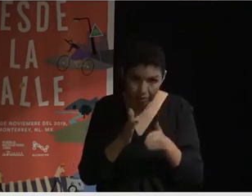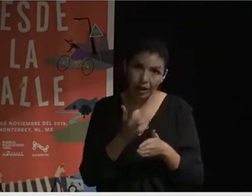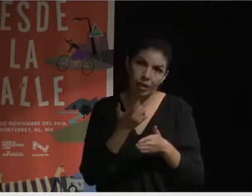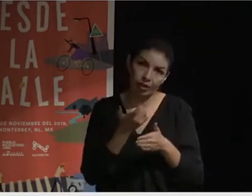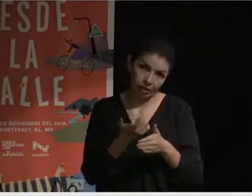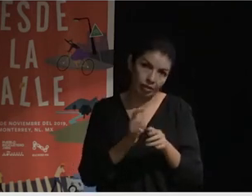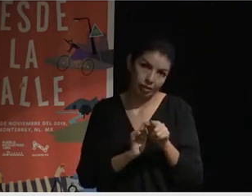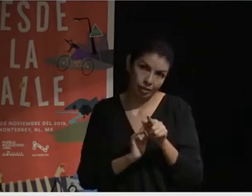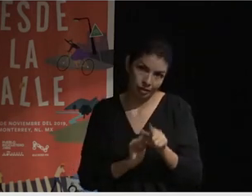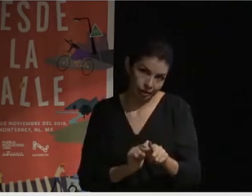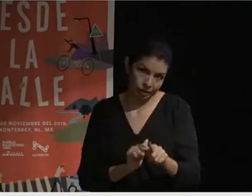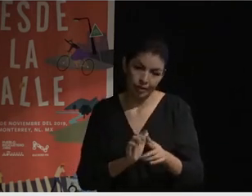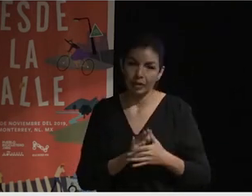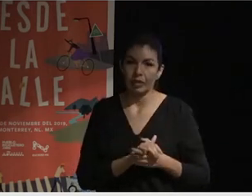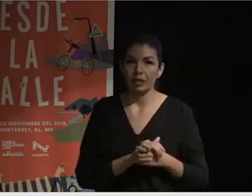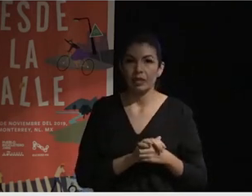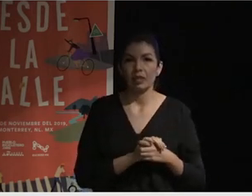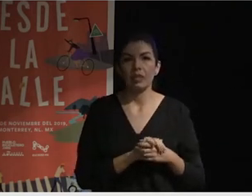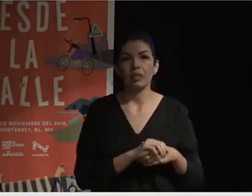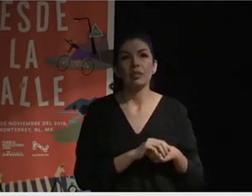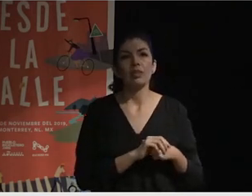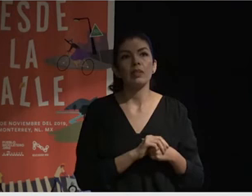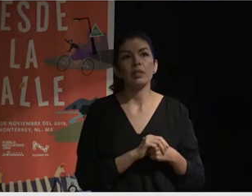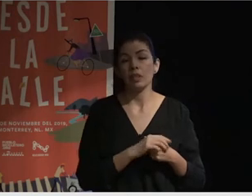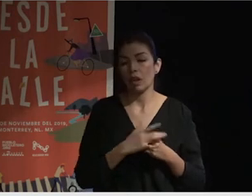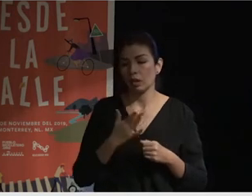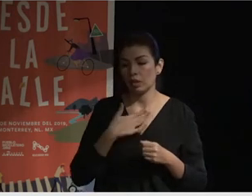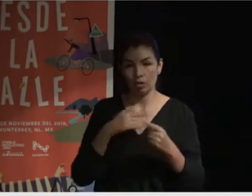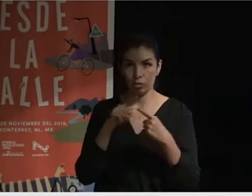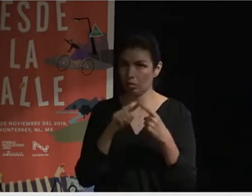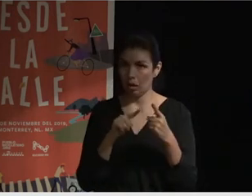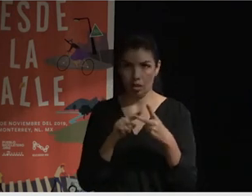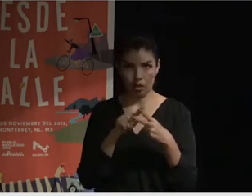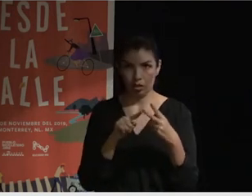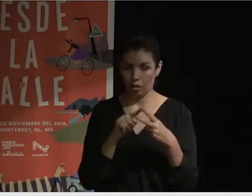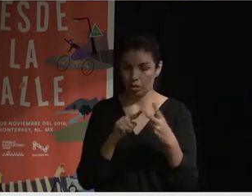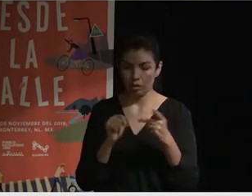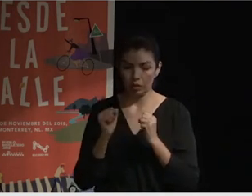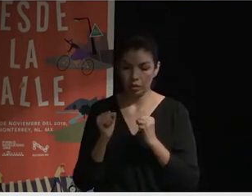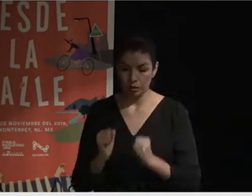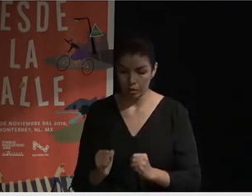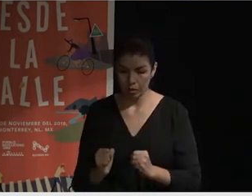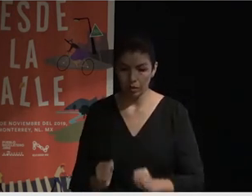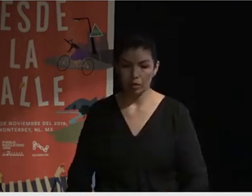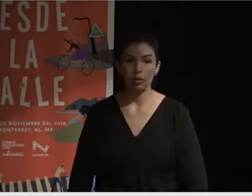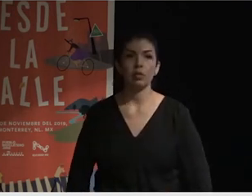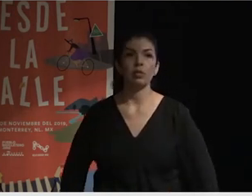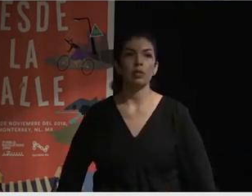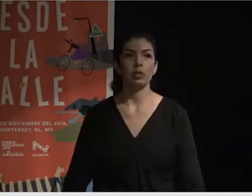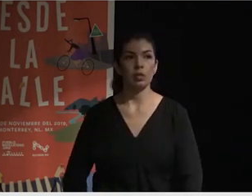una transformación social, que es algo completamente necesario. Entonces, partiendo de la definición de sustentabilidad, que